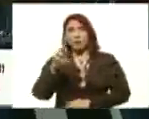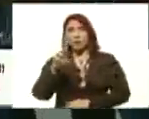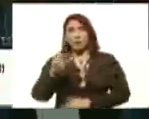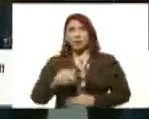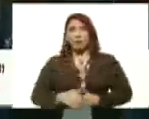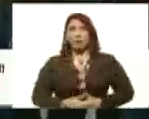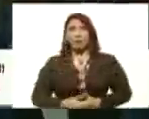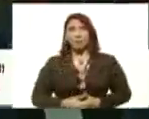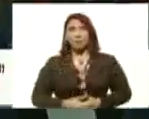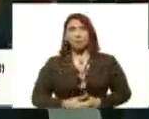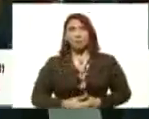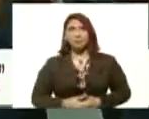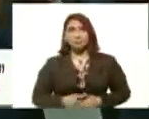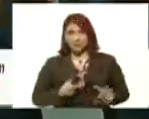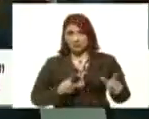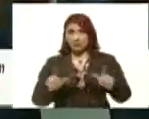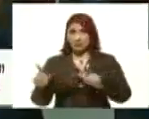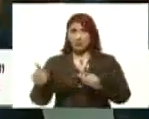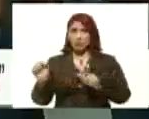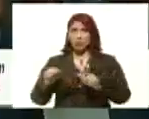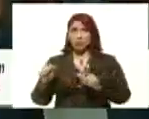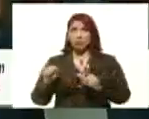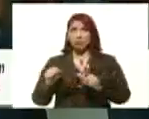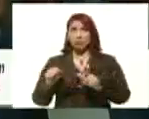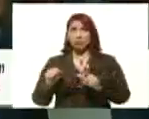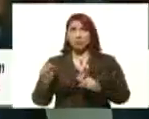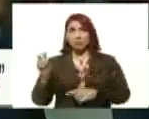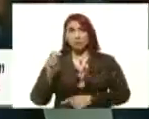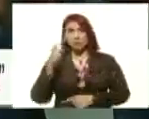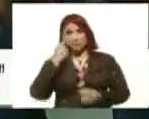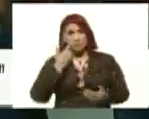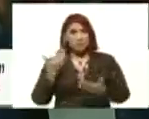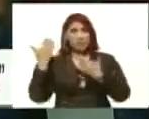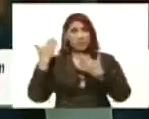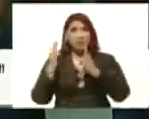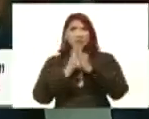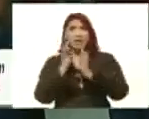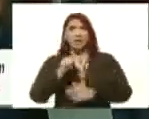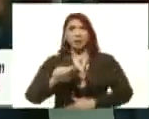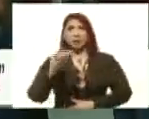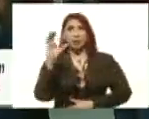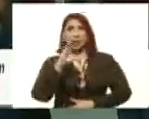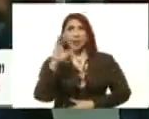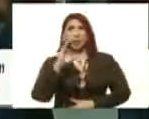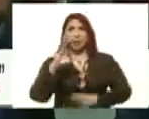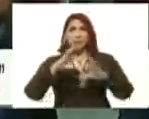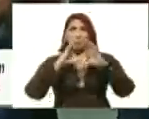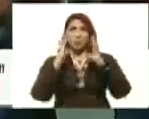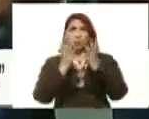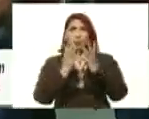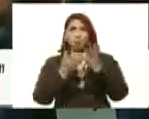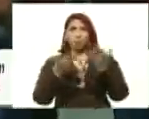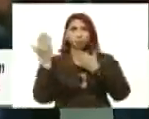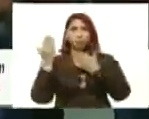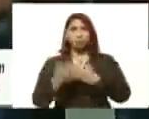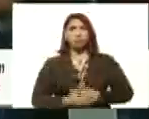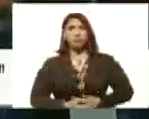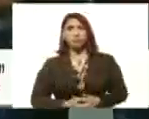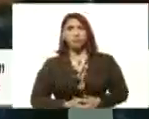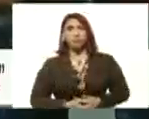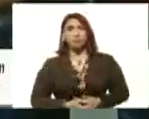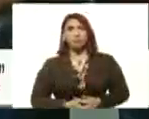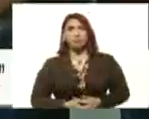¿Y estamos listos, Grupo Madera? Sí. Para Venezuela, para San Agustín, para Caracas y para el mundo. ¡Adelante!